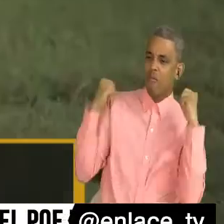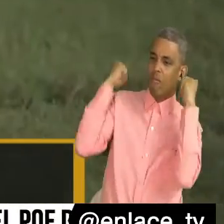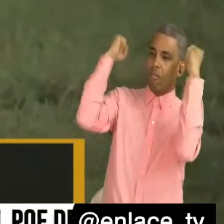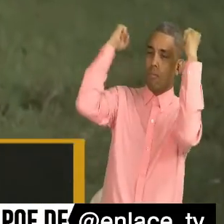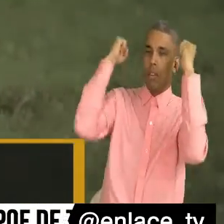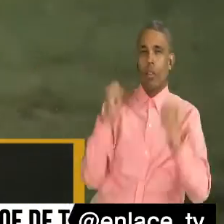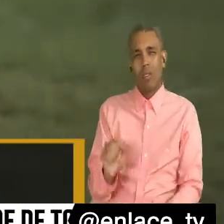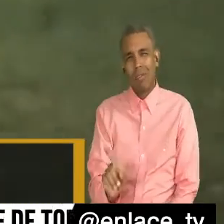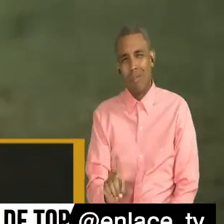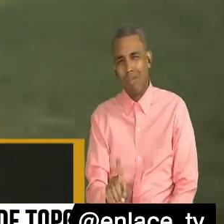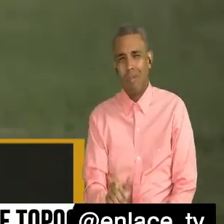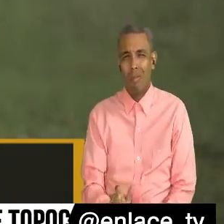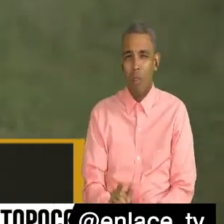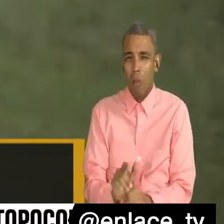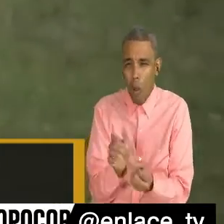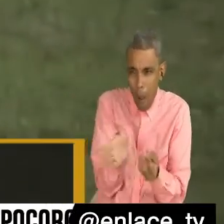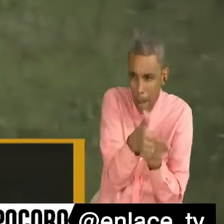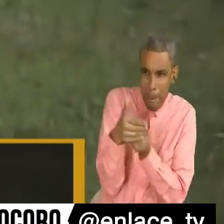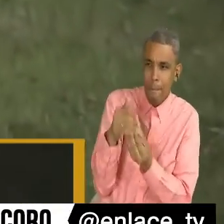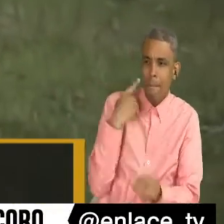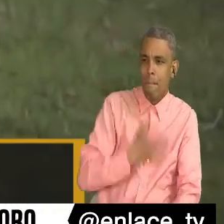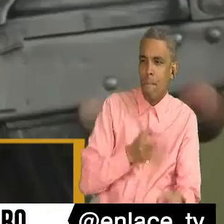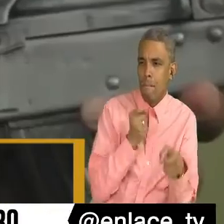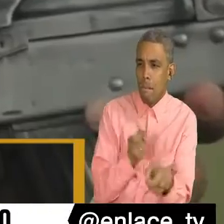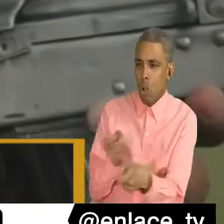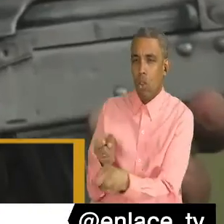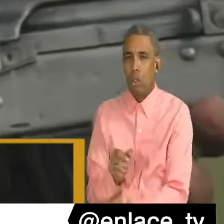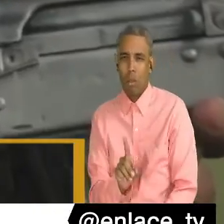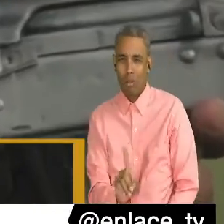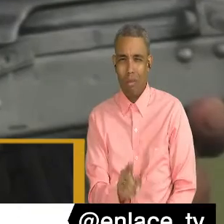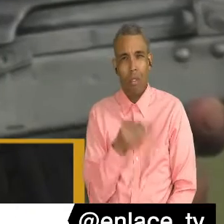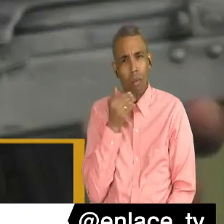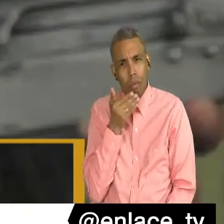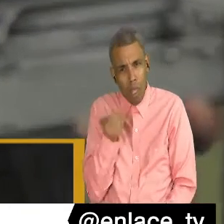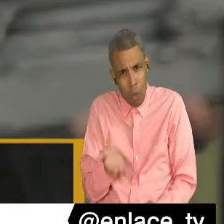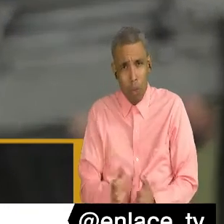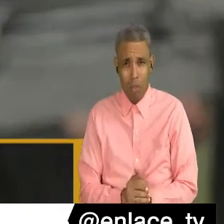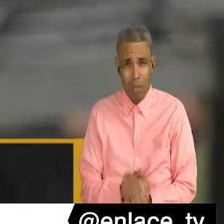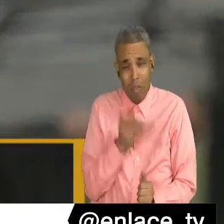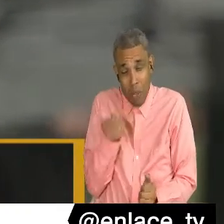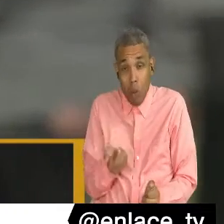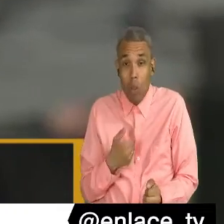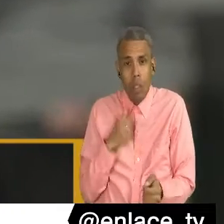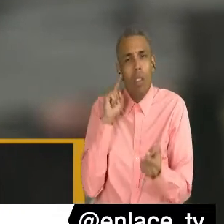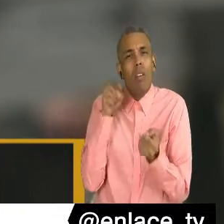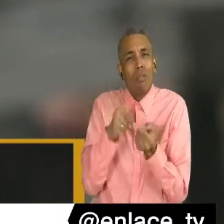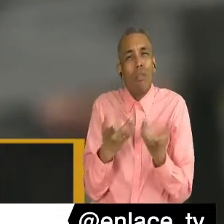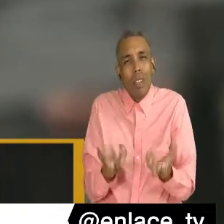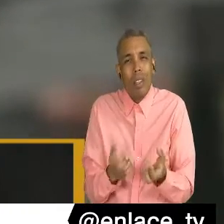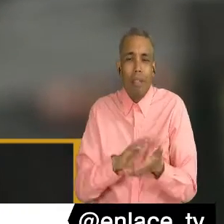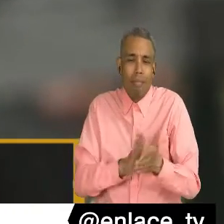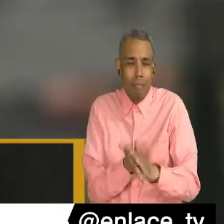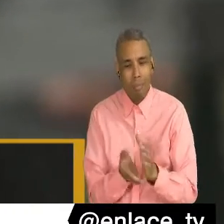conflicto, indudablemente vienen las contradicciones como estas. Estamos buscando la paz, pero